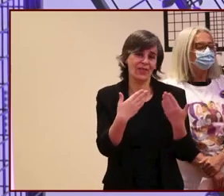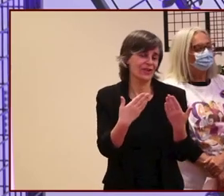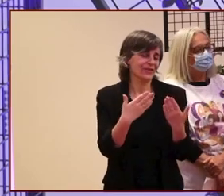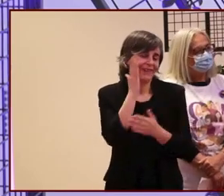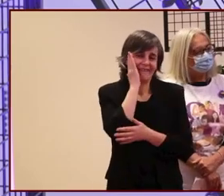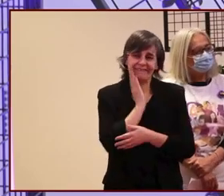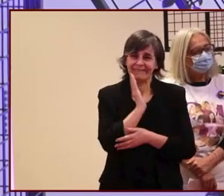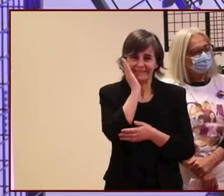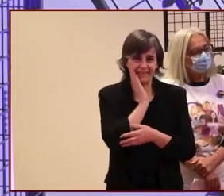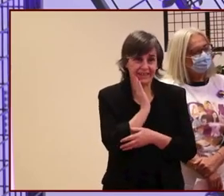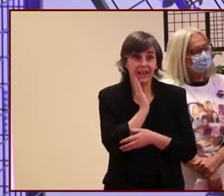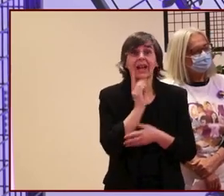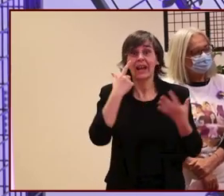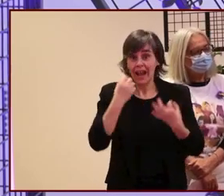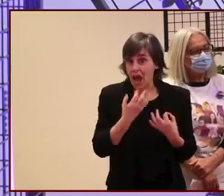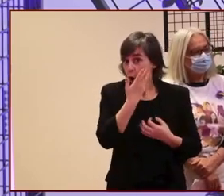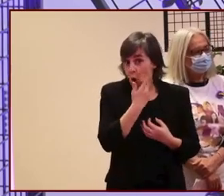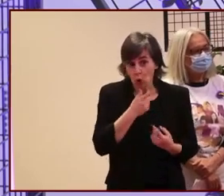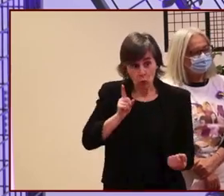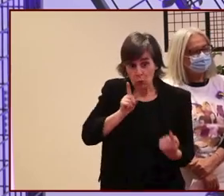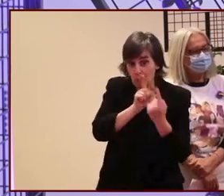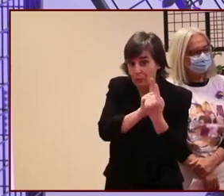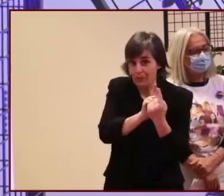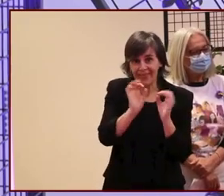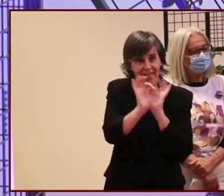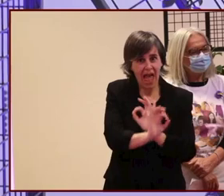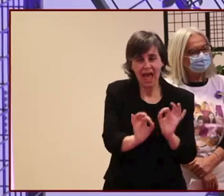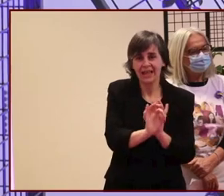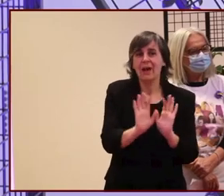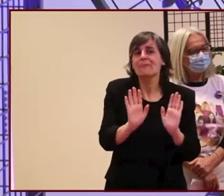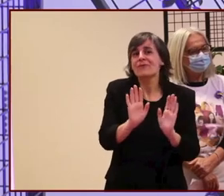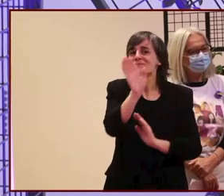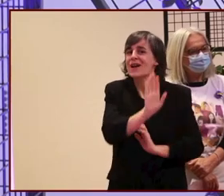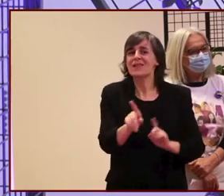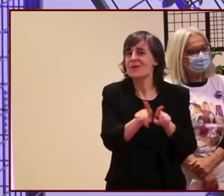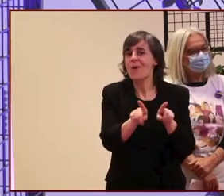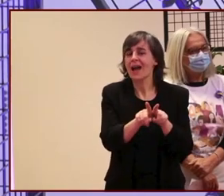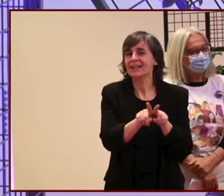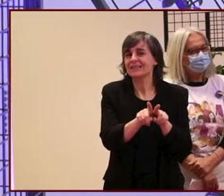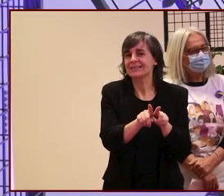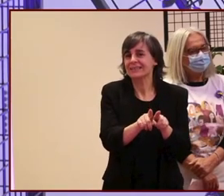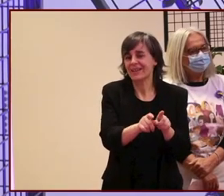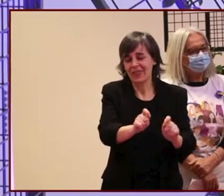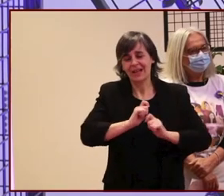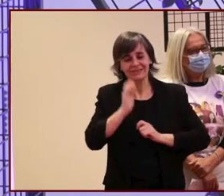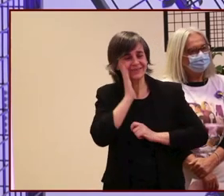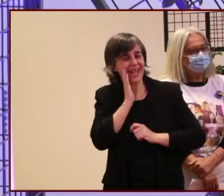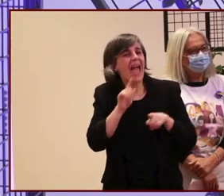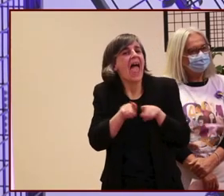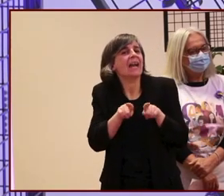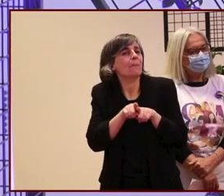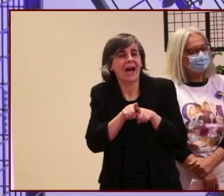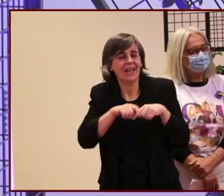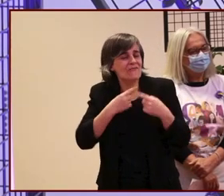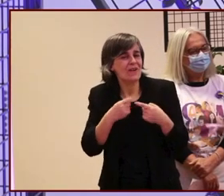a pesar de que no nos conocíamos de nada pero parecía una hermanos a muy bien